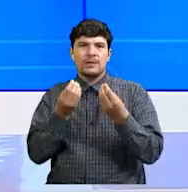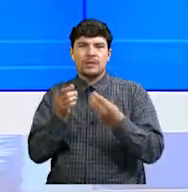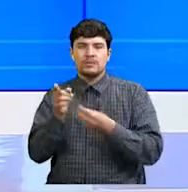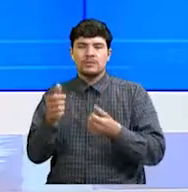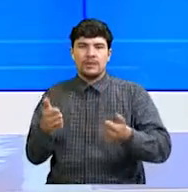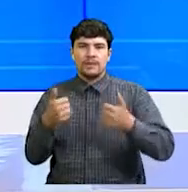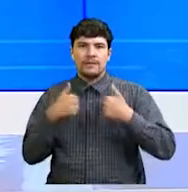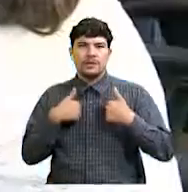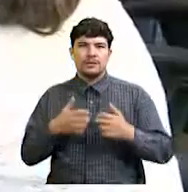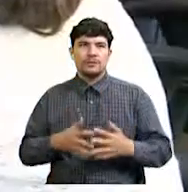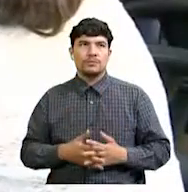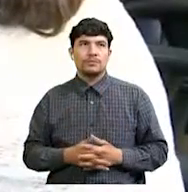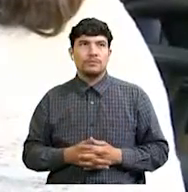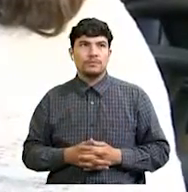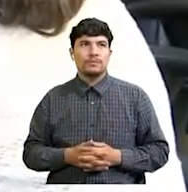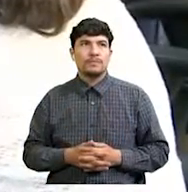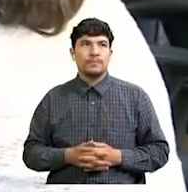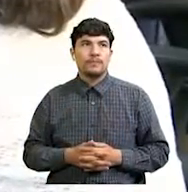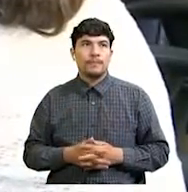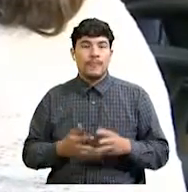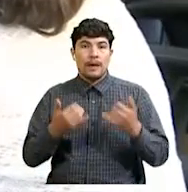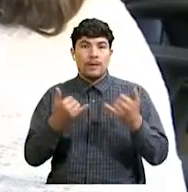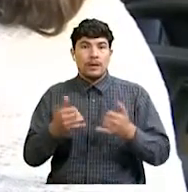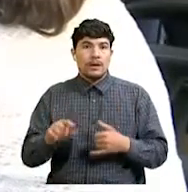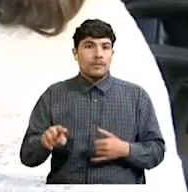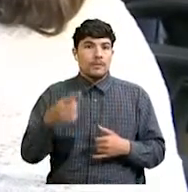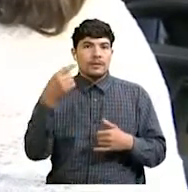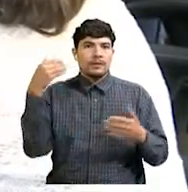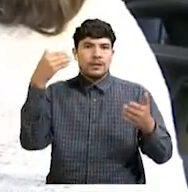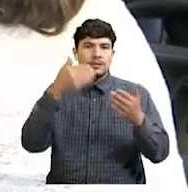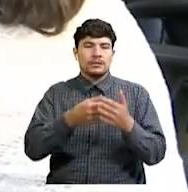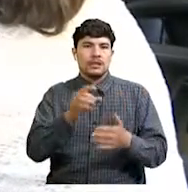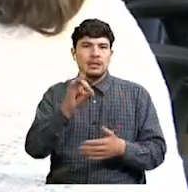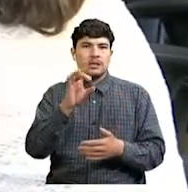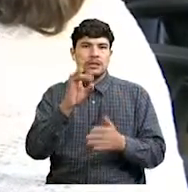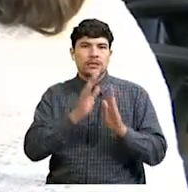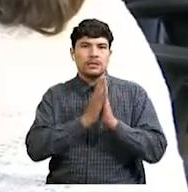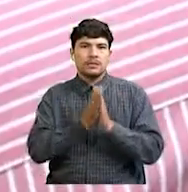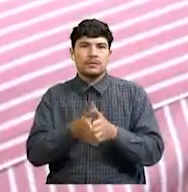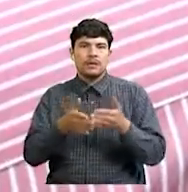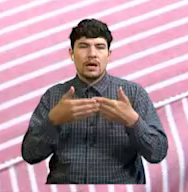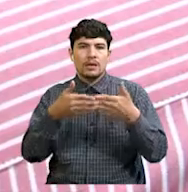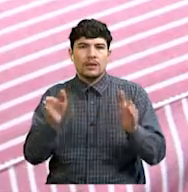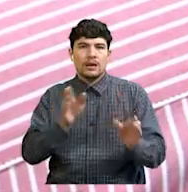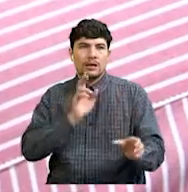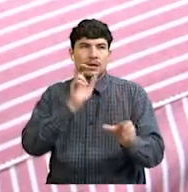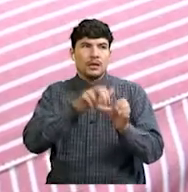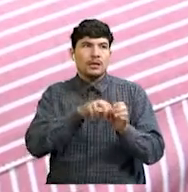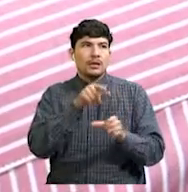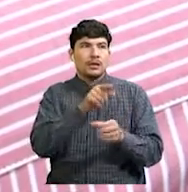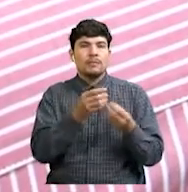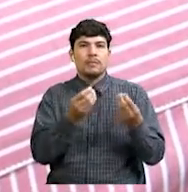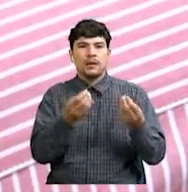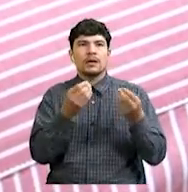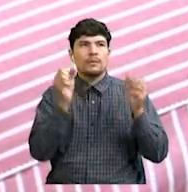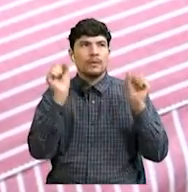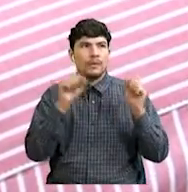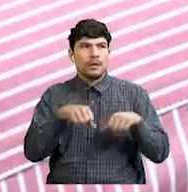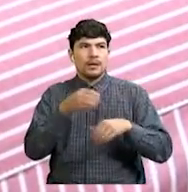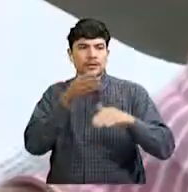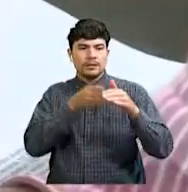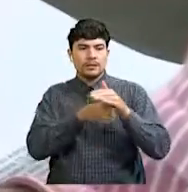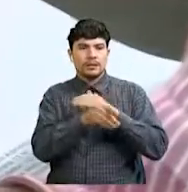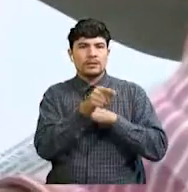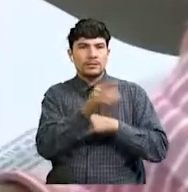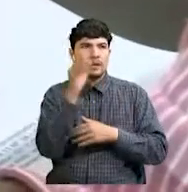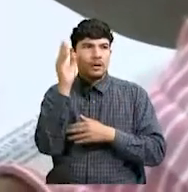beneficio a partir del primero y hasta el 15 de diciembre se abrirán las inscripciones para acceder a las